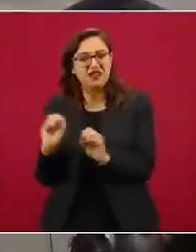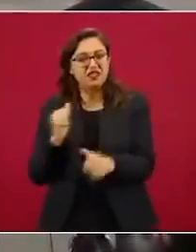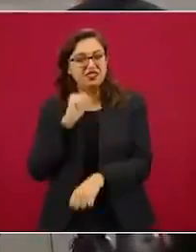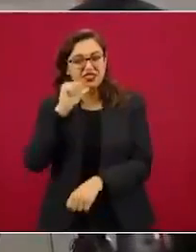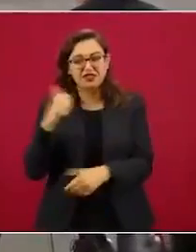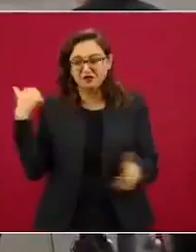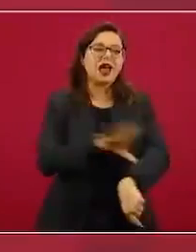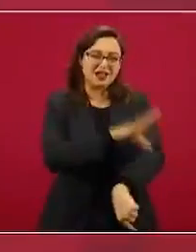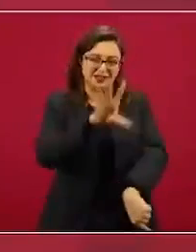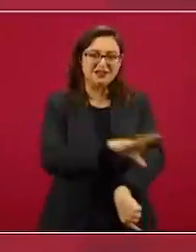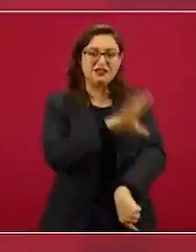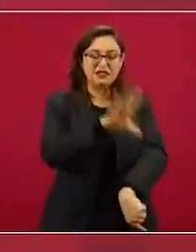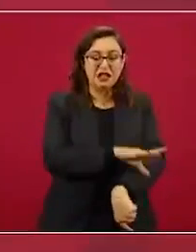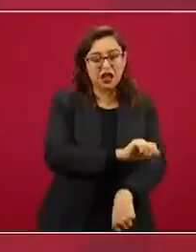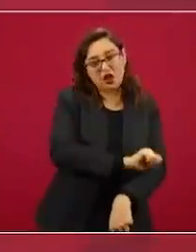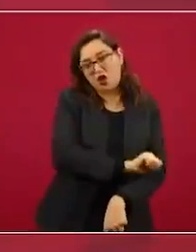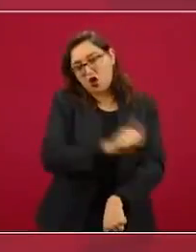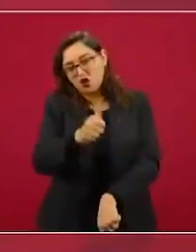de Electricidad.